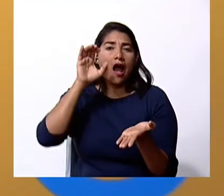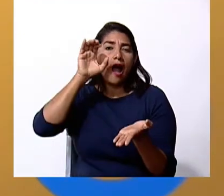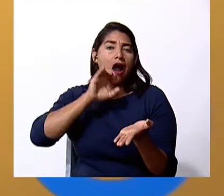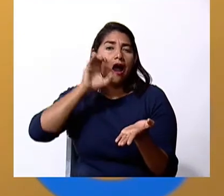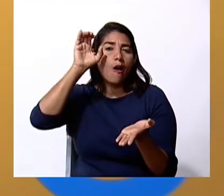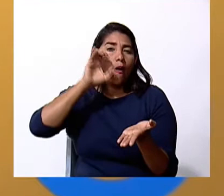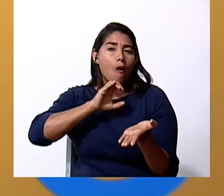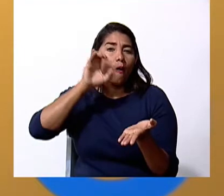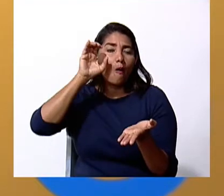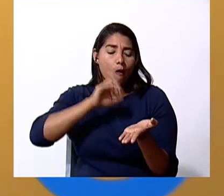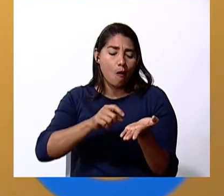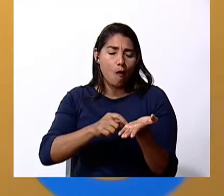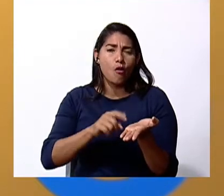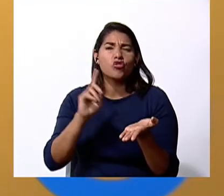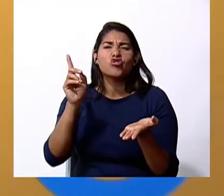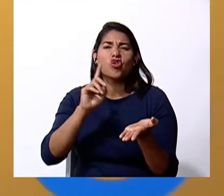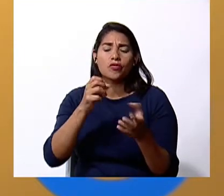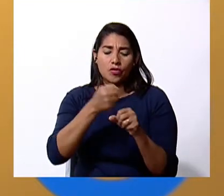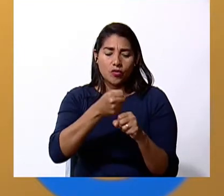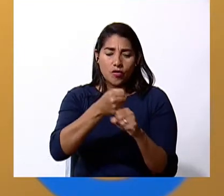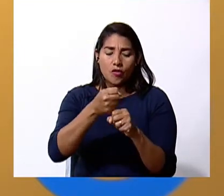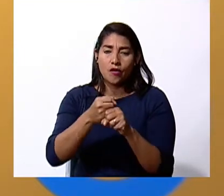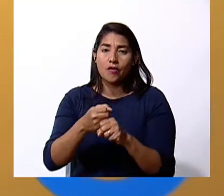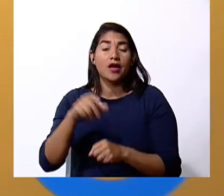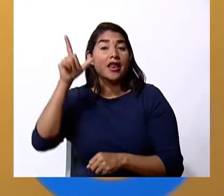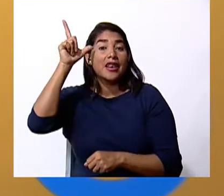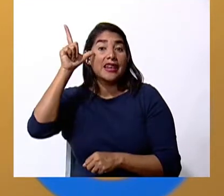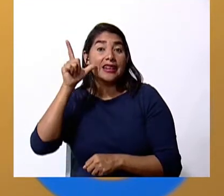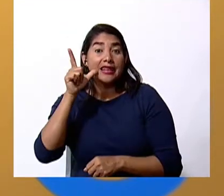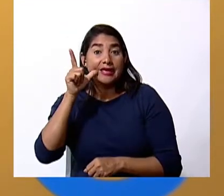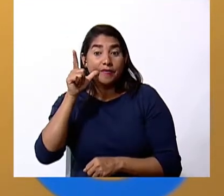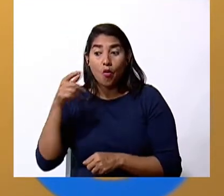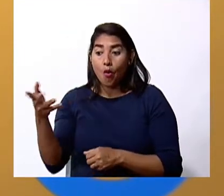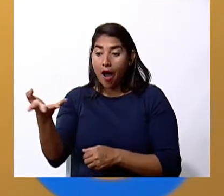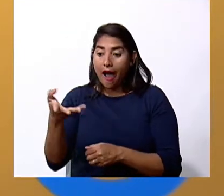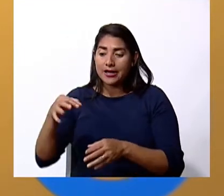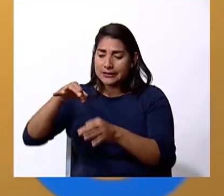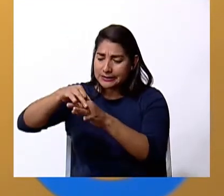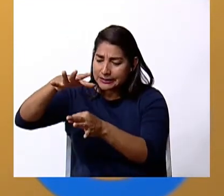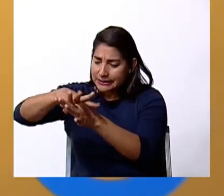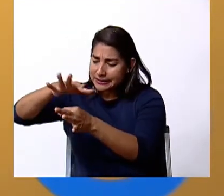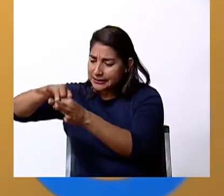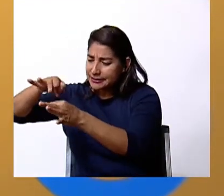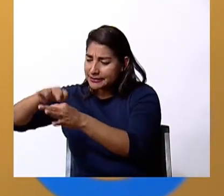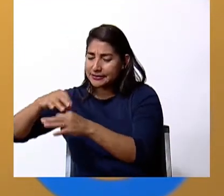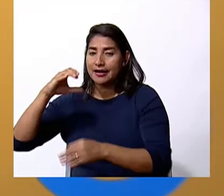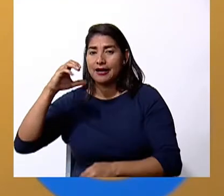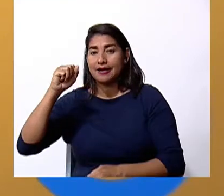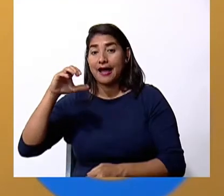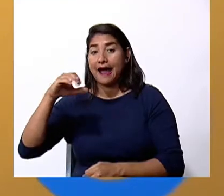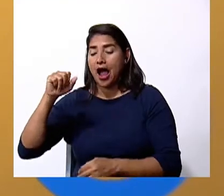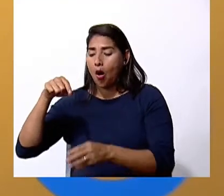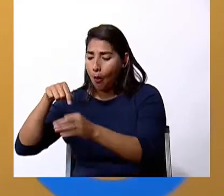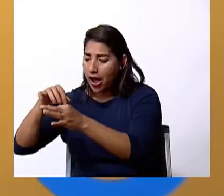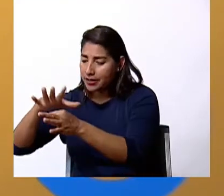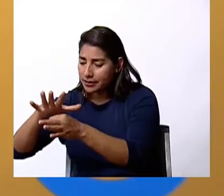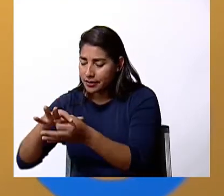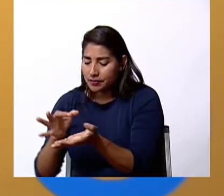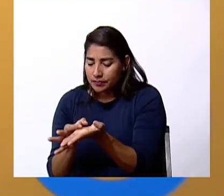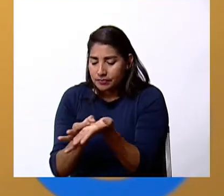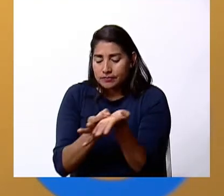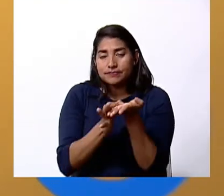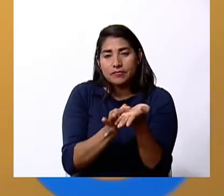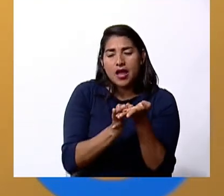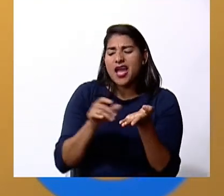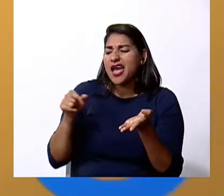acuerdan que el cacao se producía en Matina, allá en el Caribe, en la parte de Limón? El cacao vino